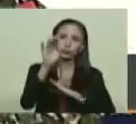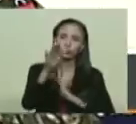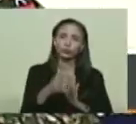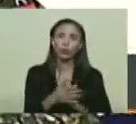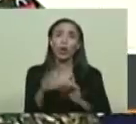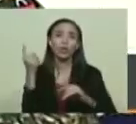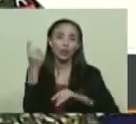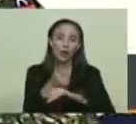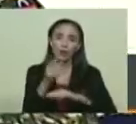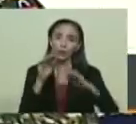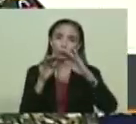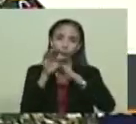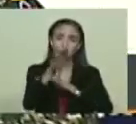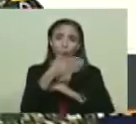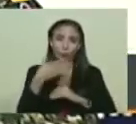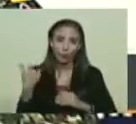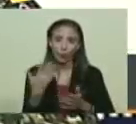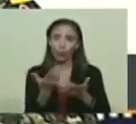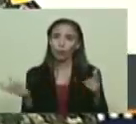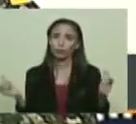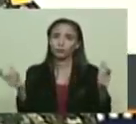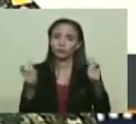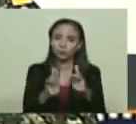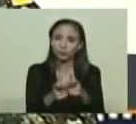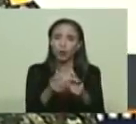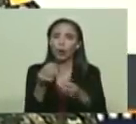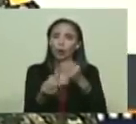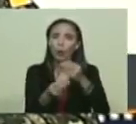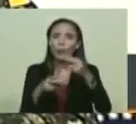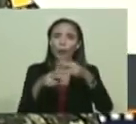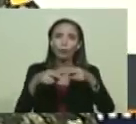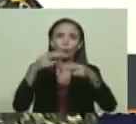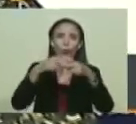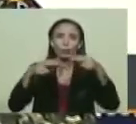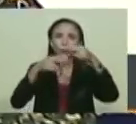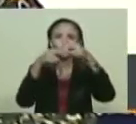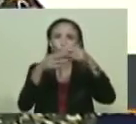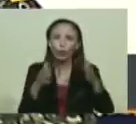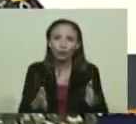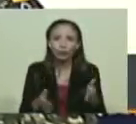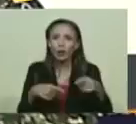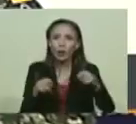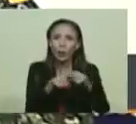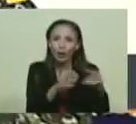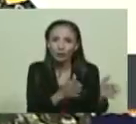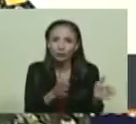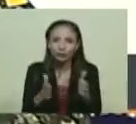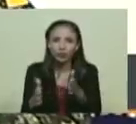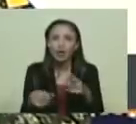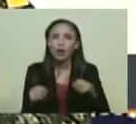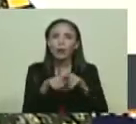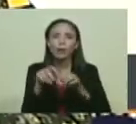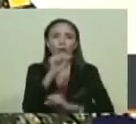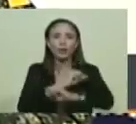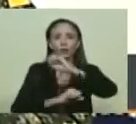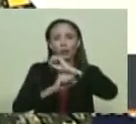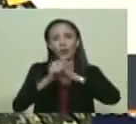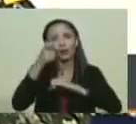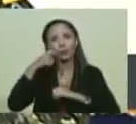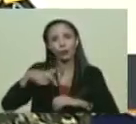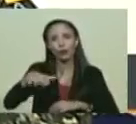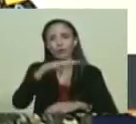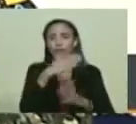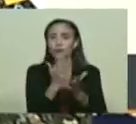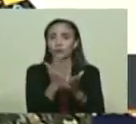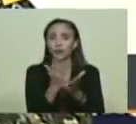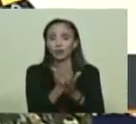allá y conformarse en estructura básica de la guerra de todo el pueblo para